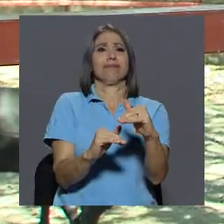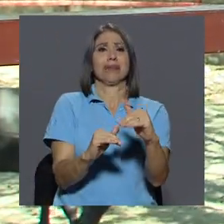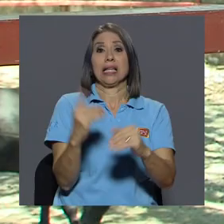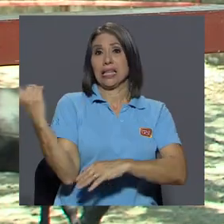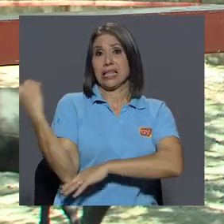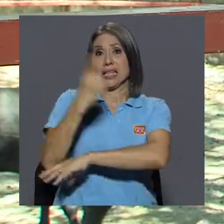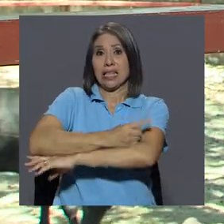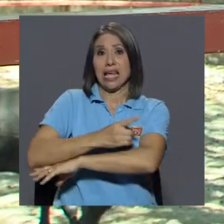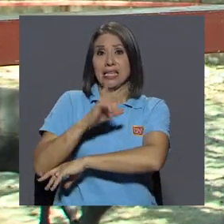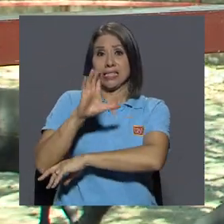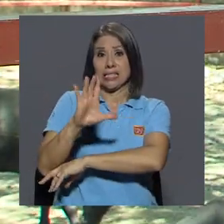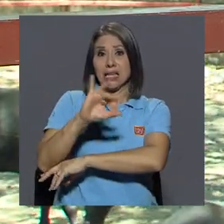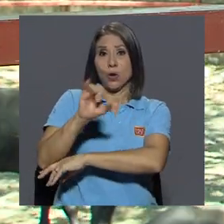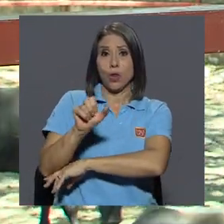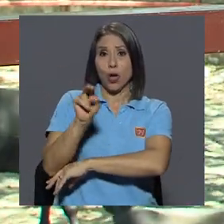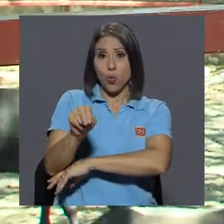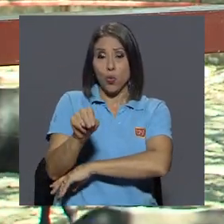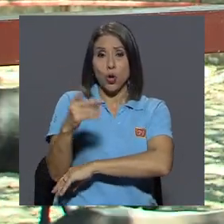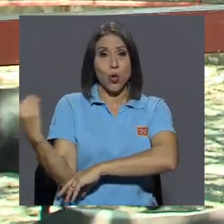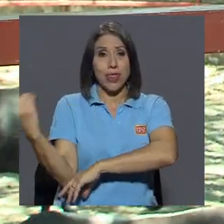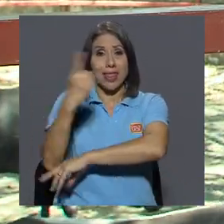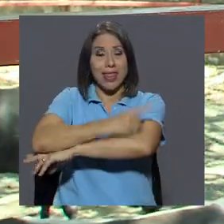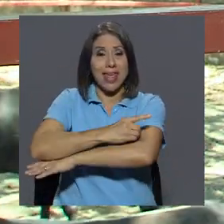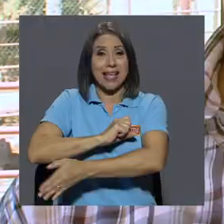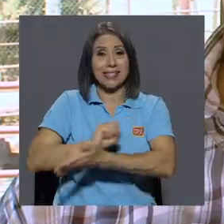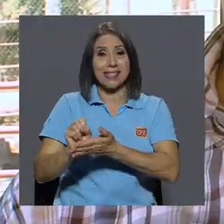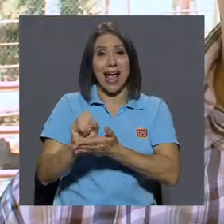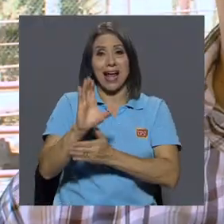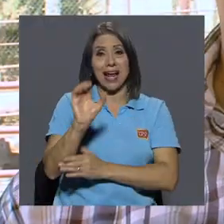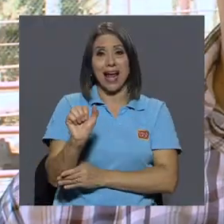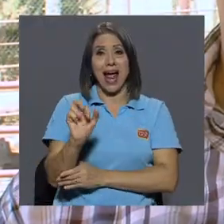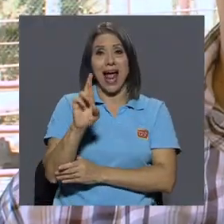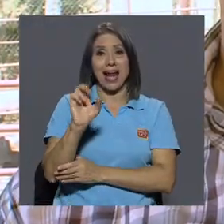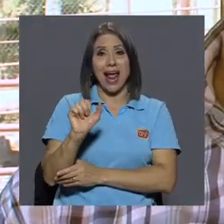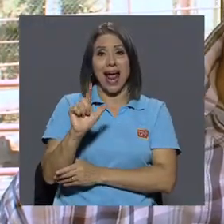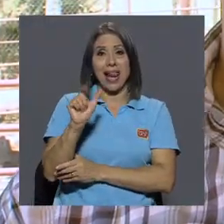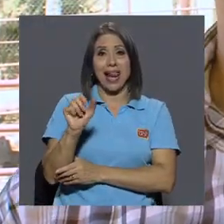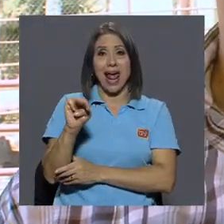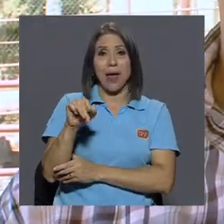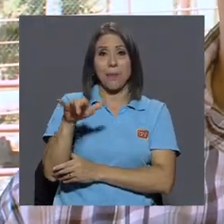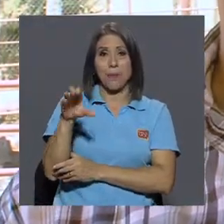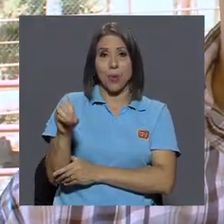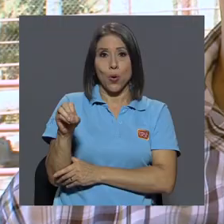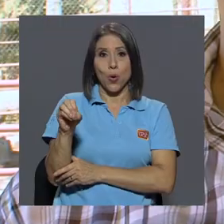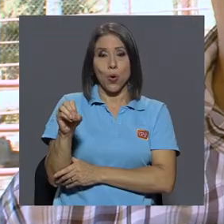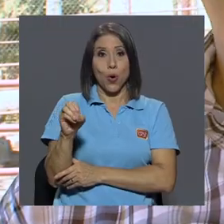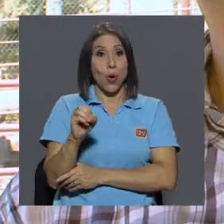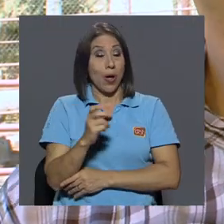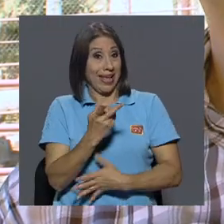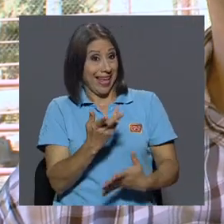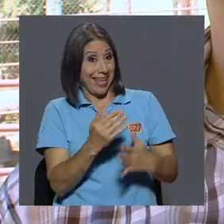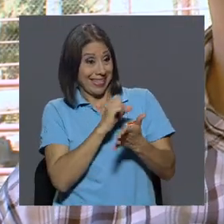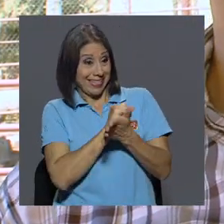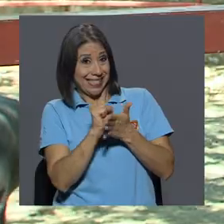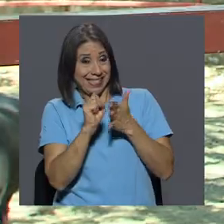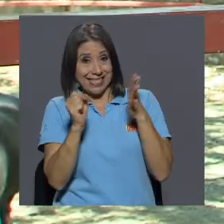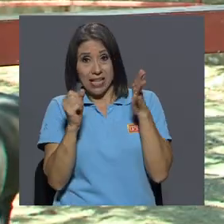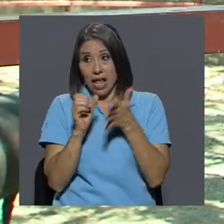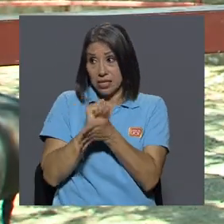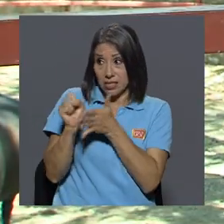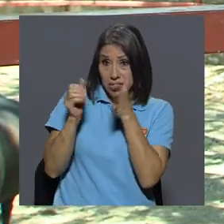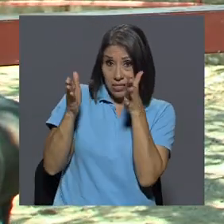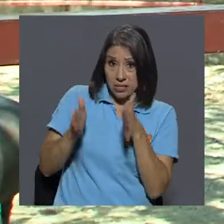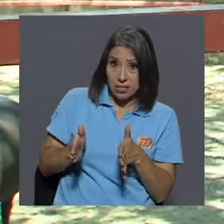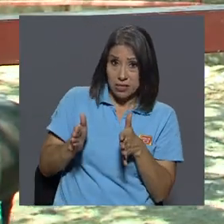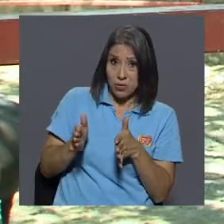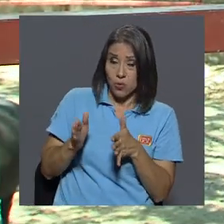junio, día de San Caralampio, vengo de Bagaces, de 1970. Patrono de Bagaces. Patrono de Bagaces, San Caralampio. Ajá.